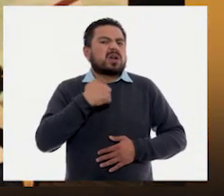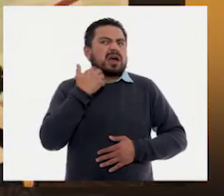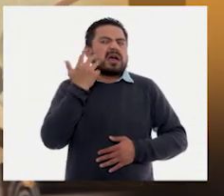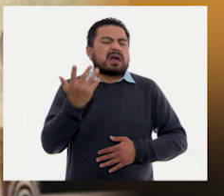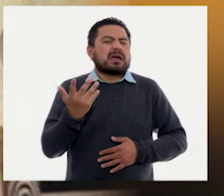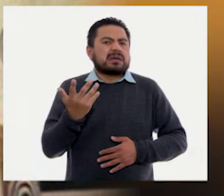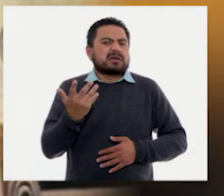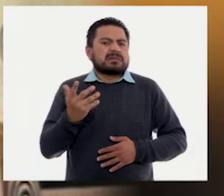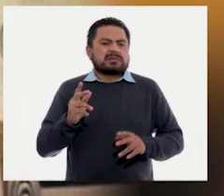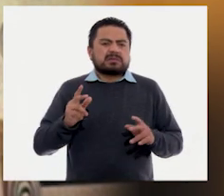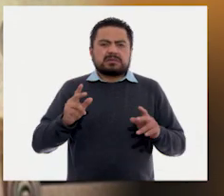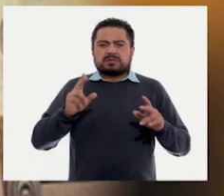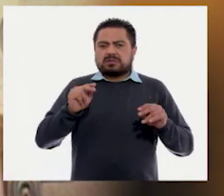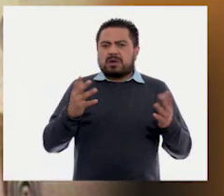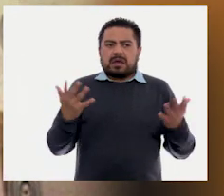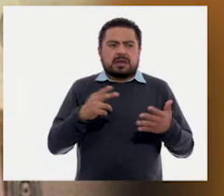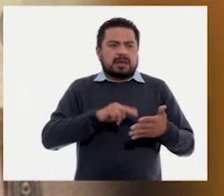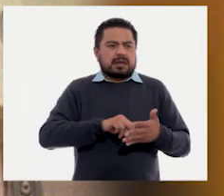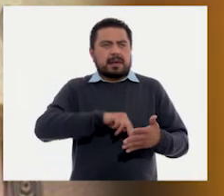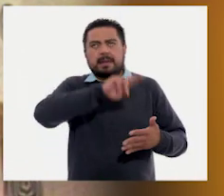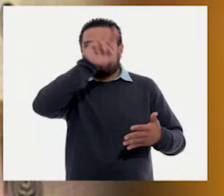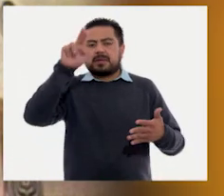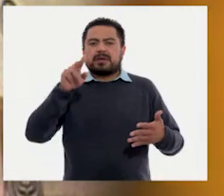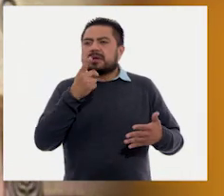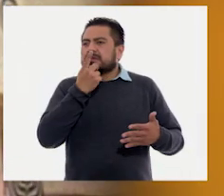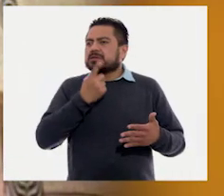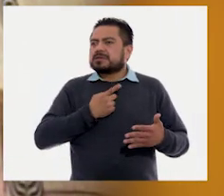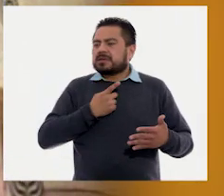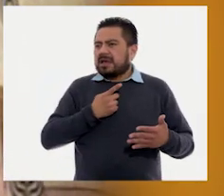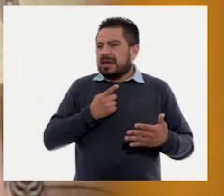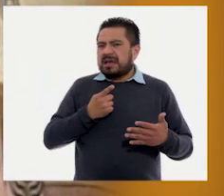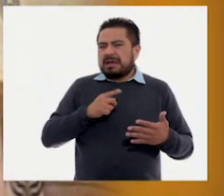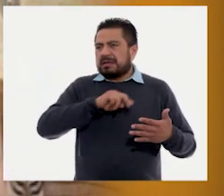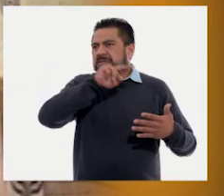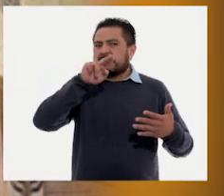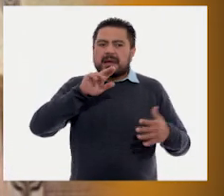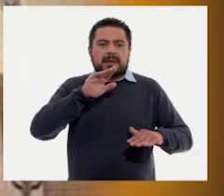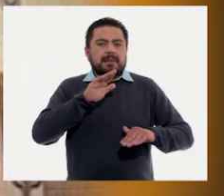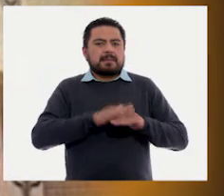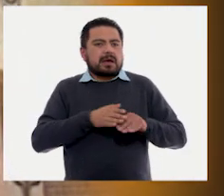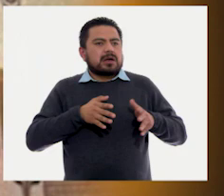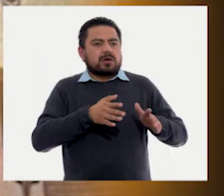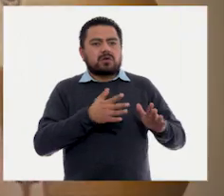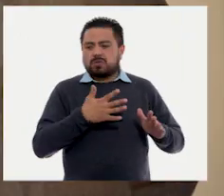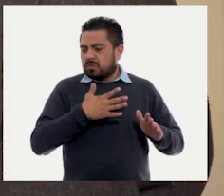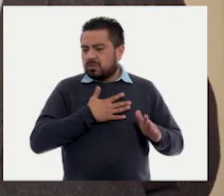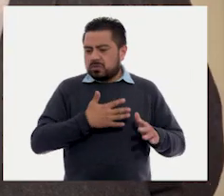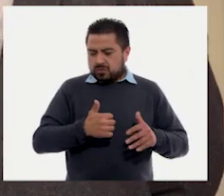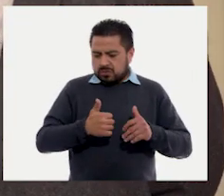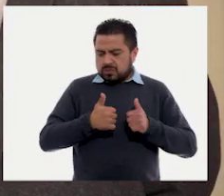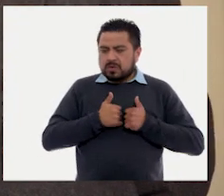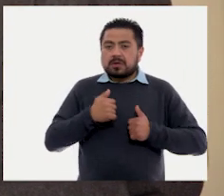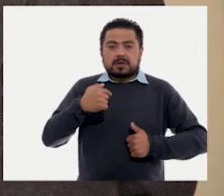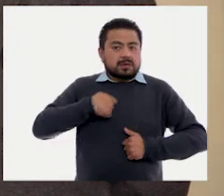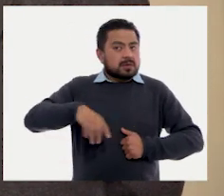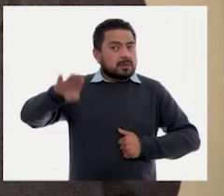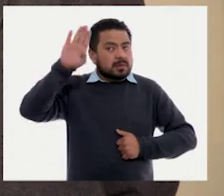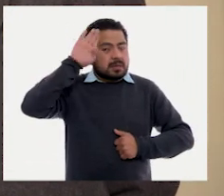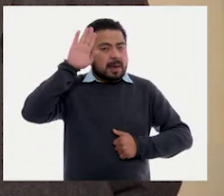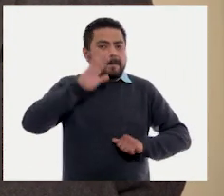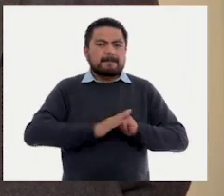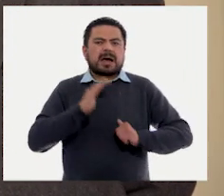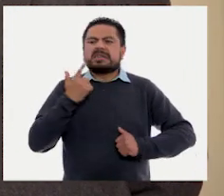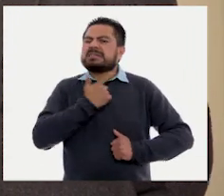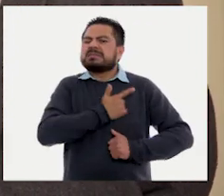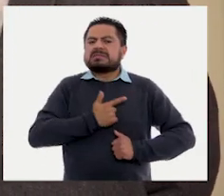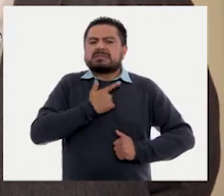era hacer una pintura, como decían los muralistas, no hay más ruta que la nuestra. Entonces yo pensé que lo que más me